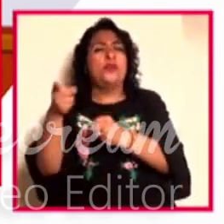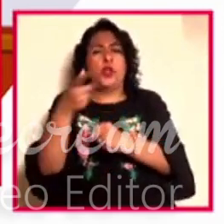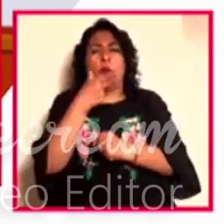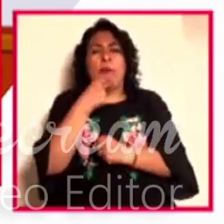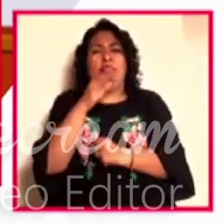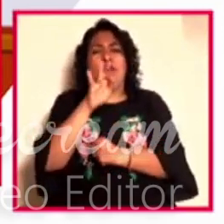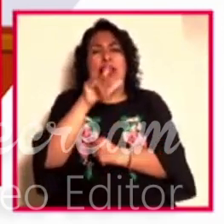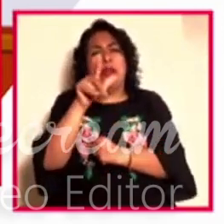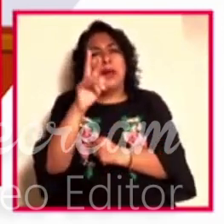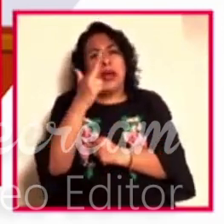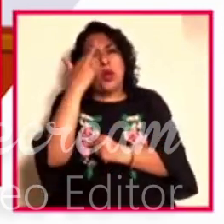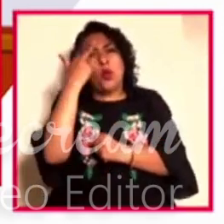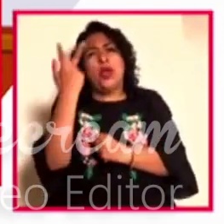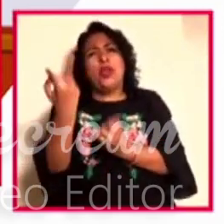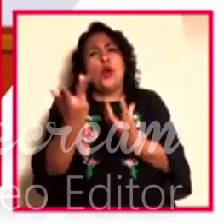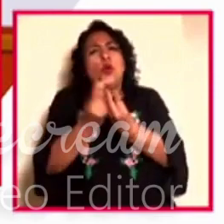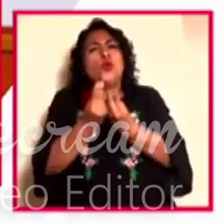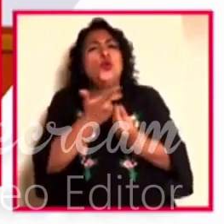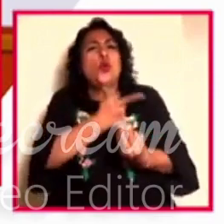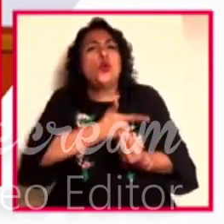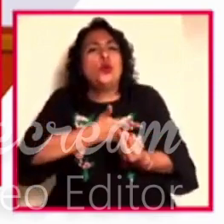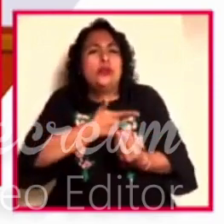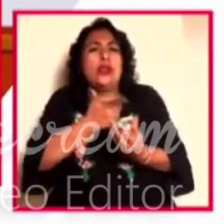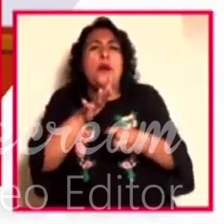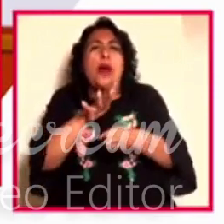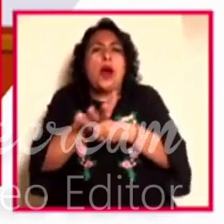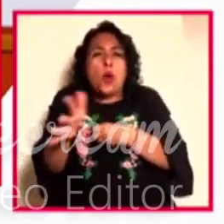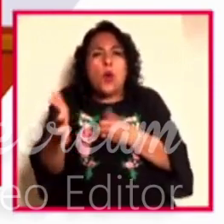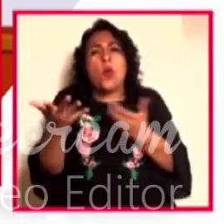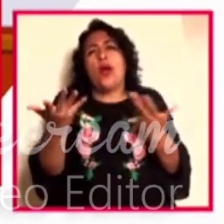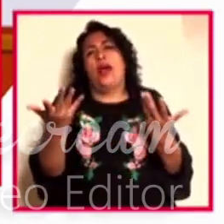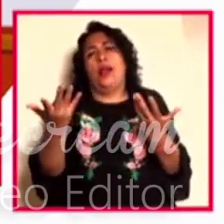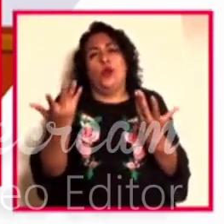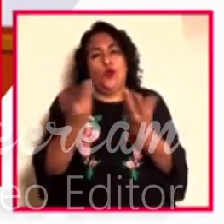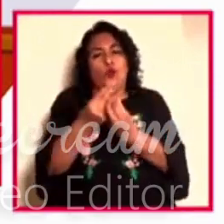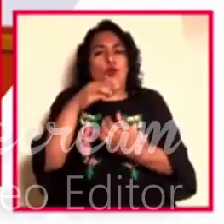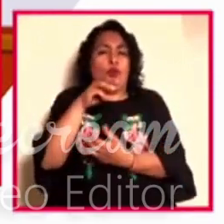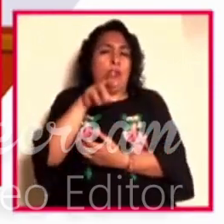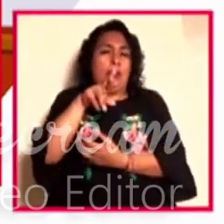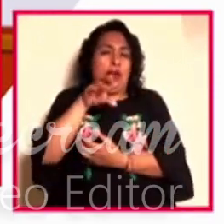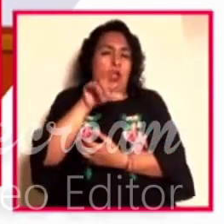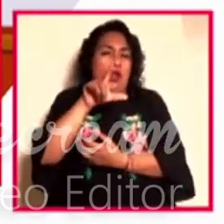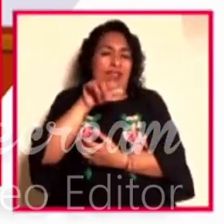las aficiones y pasatiempos de los que disfrutaba con el maestro Mario Lavista.